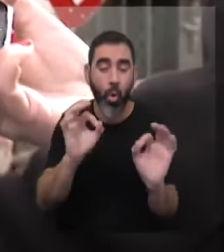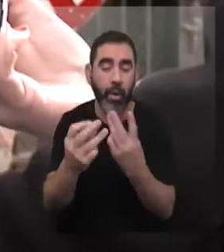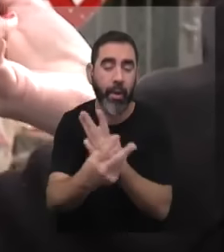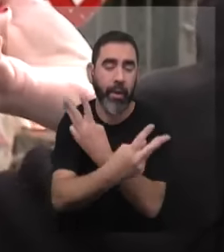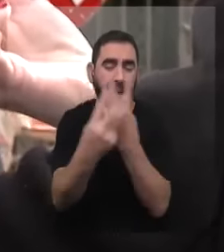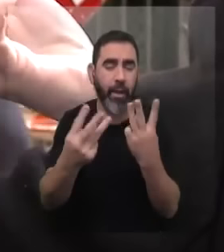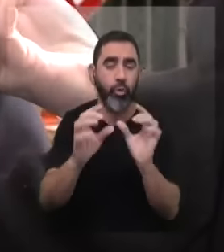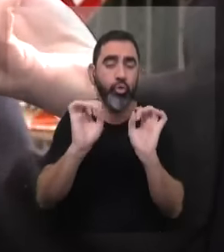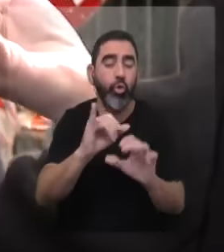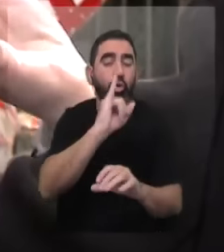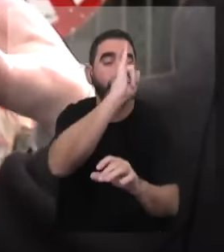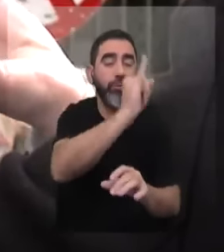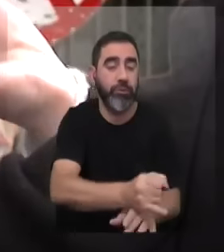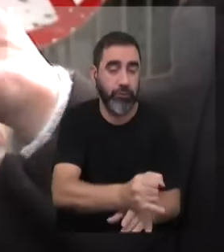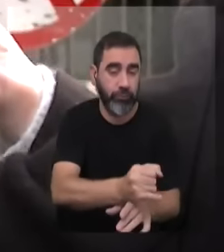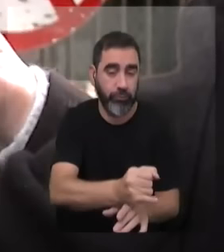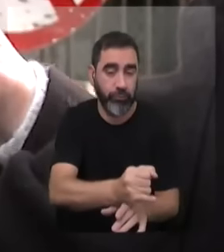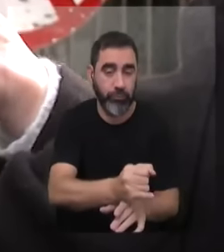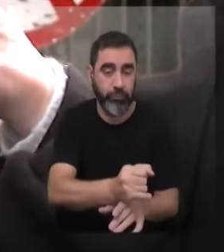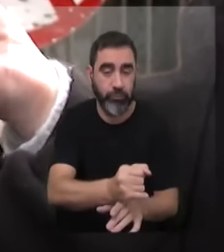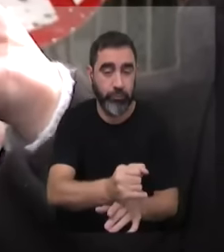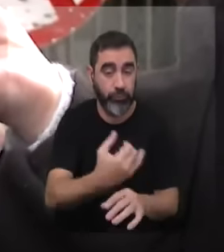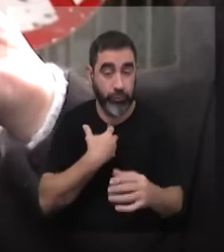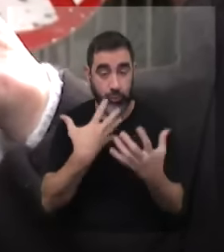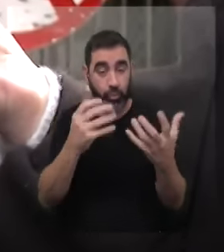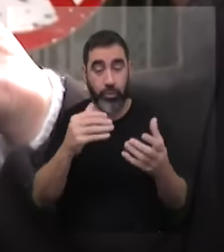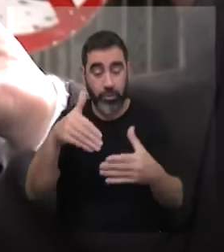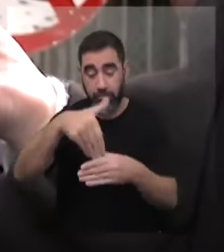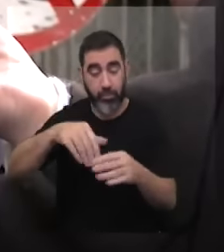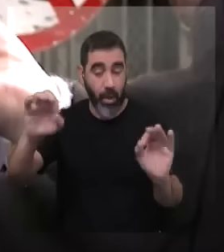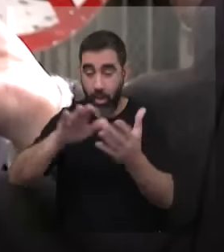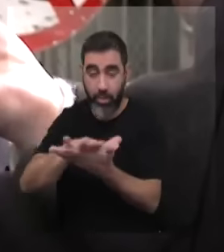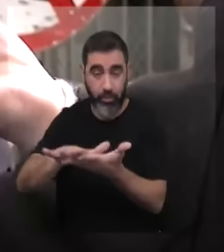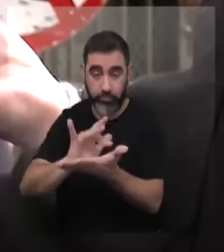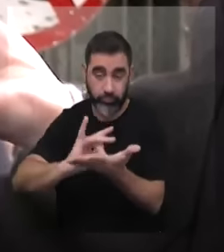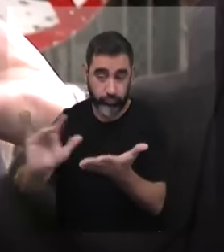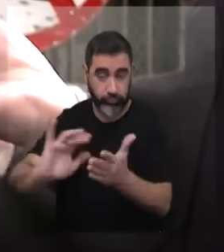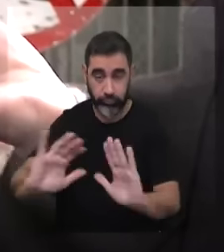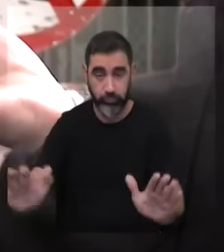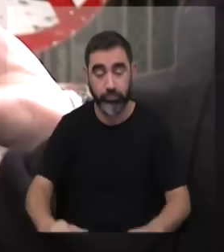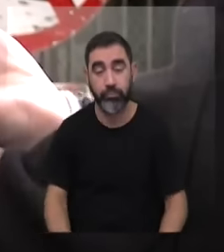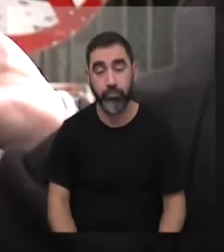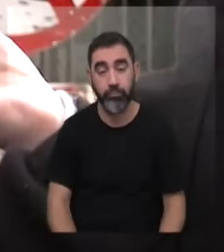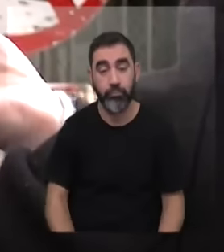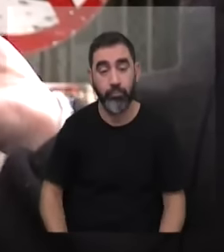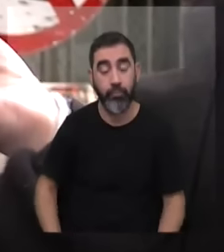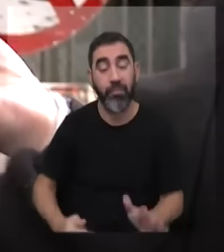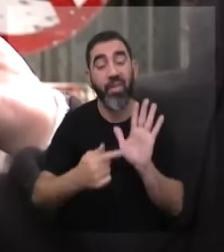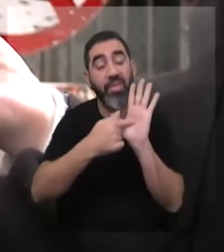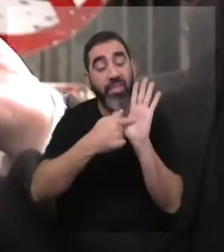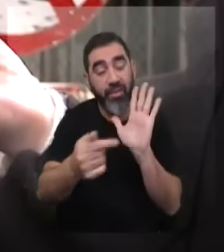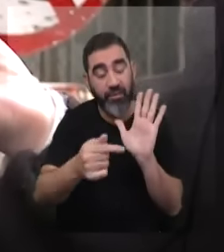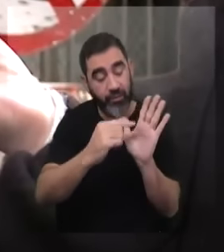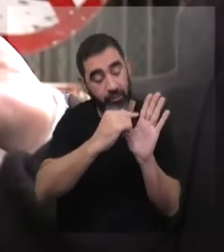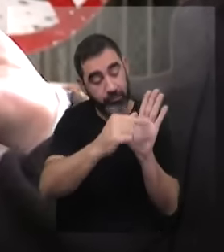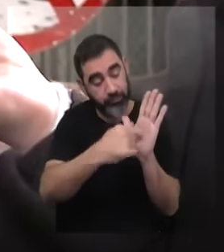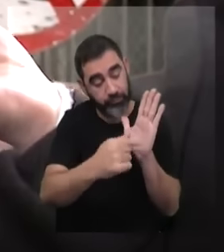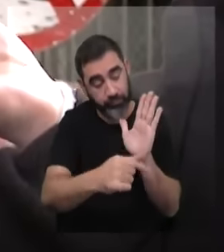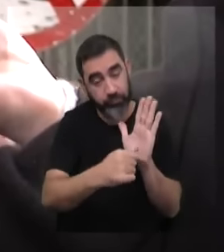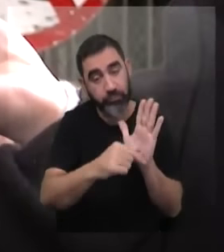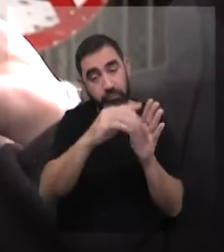plebiscitos de reforma constitucional es la boleta que tiene sí y que dice en la propia boleta